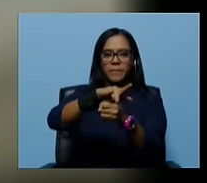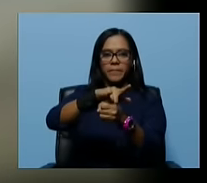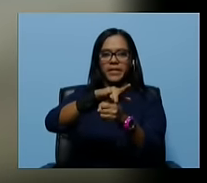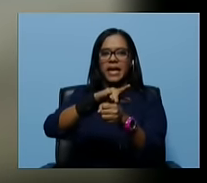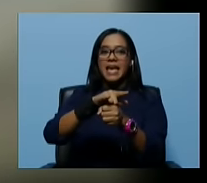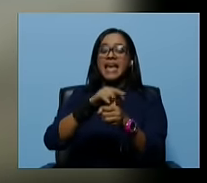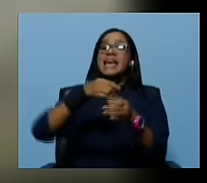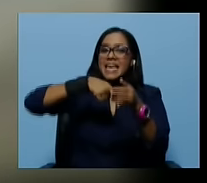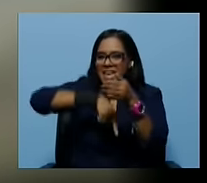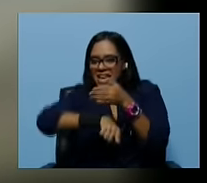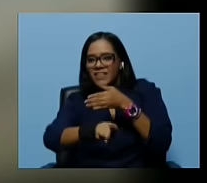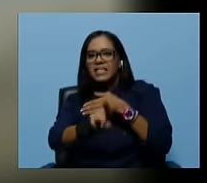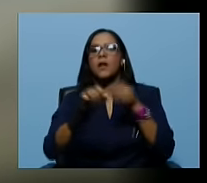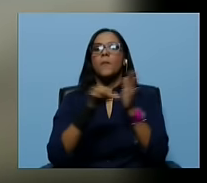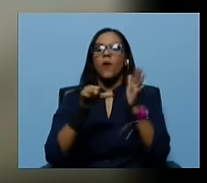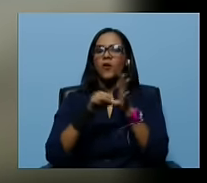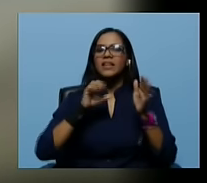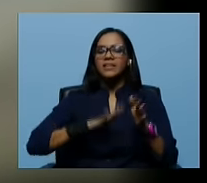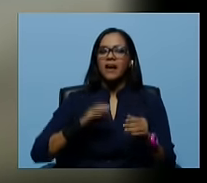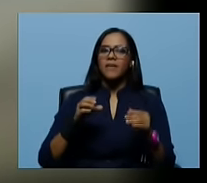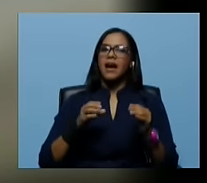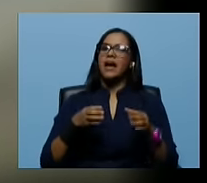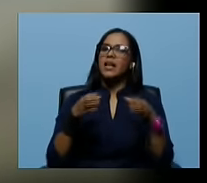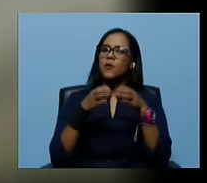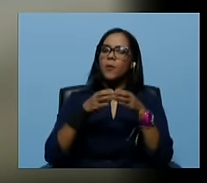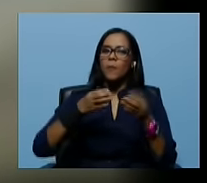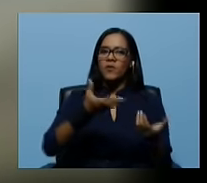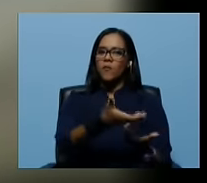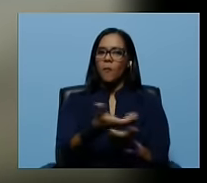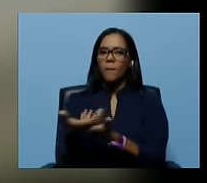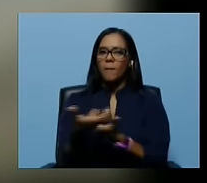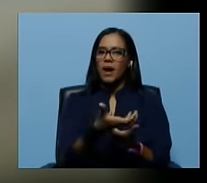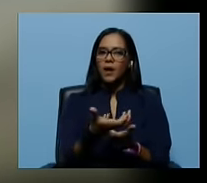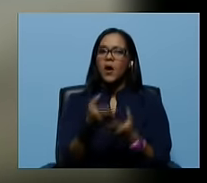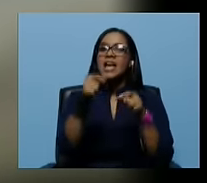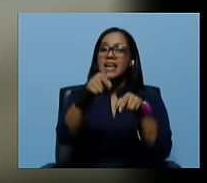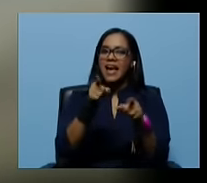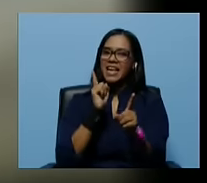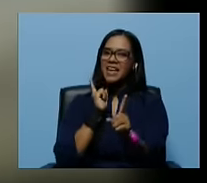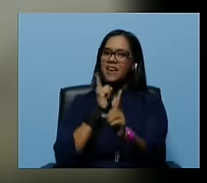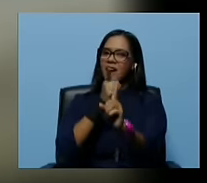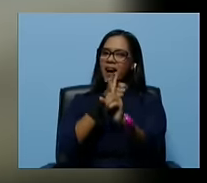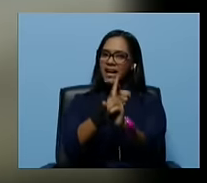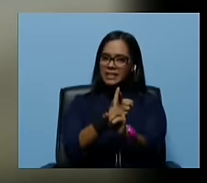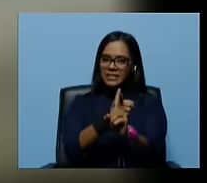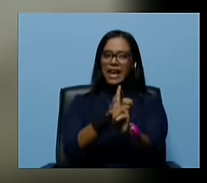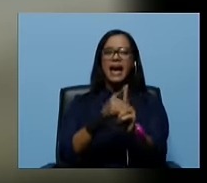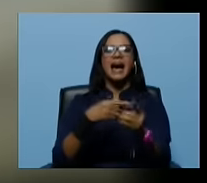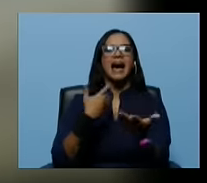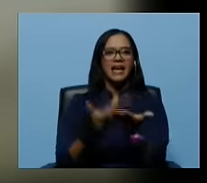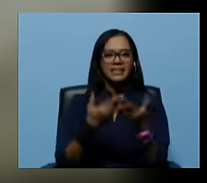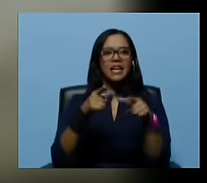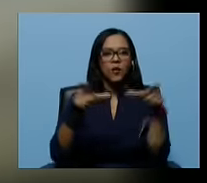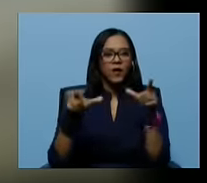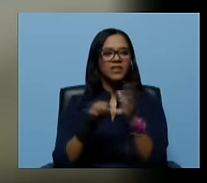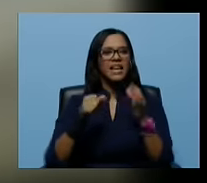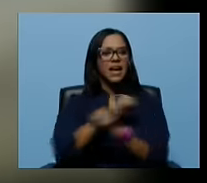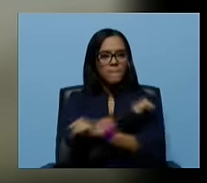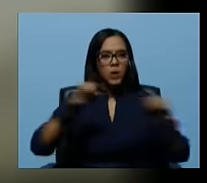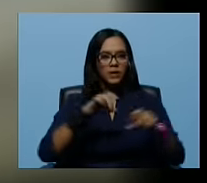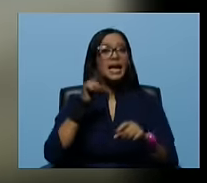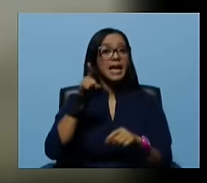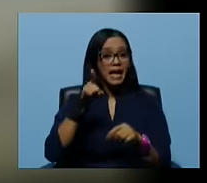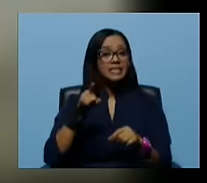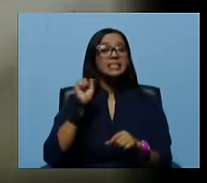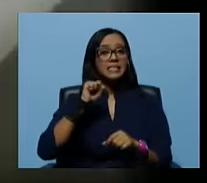Iba a salir por el lado donde está el cuerpo de bomberos, y allí iba directo hacia el lugar donde tenía que explotar. Ese sí era